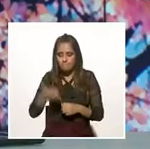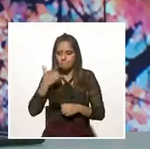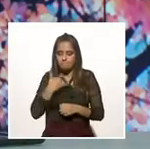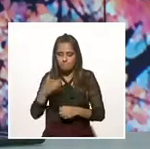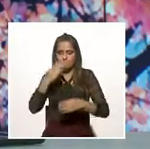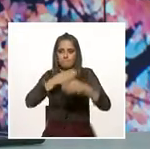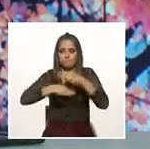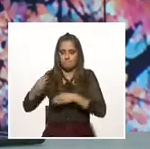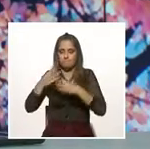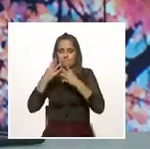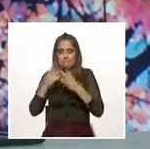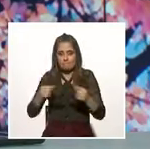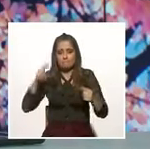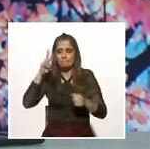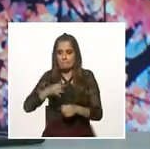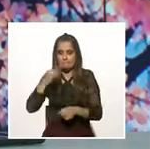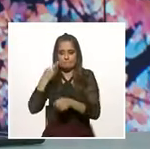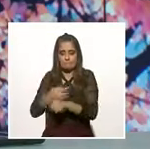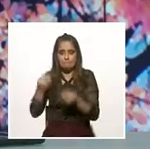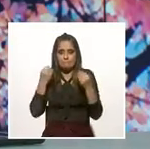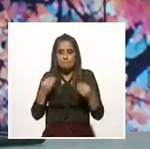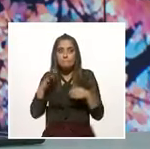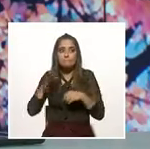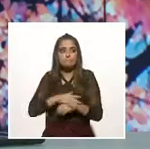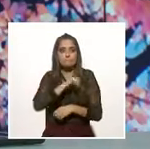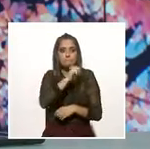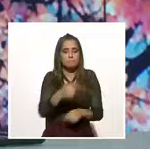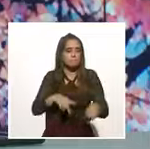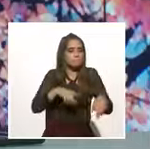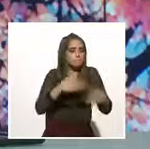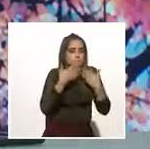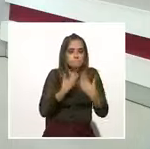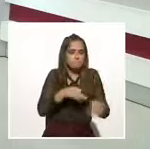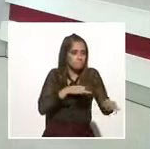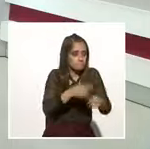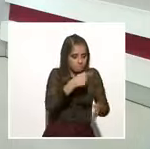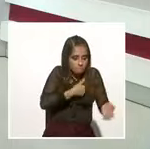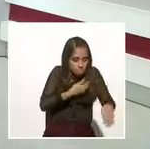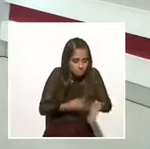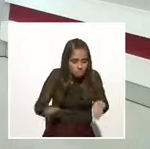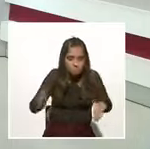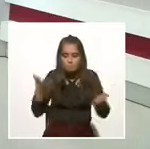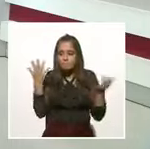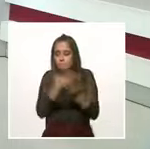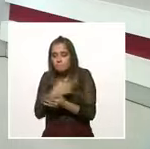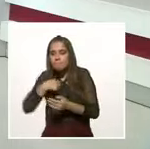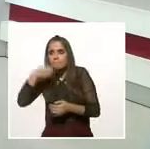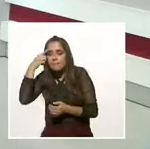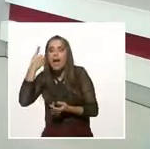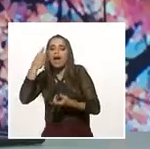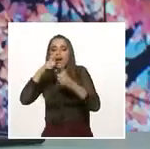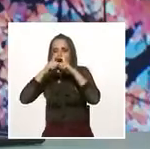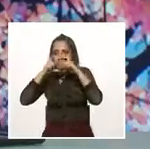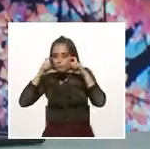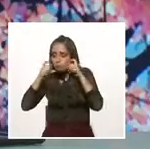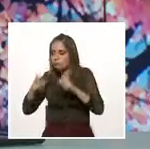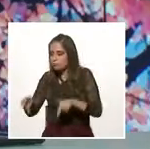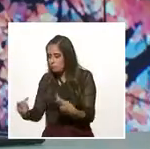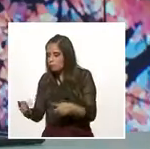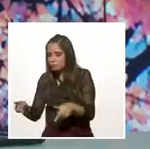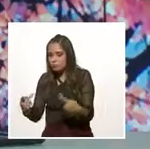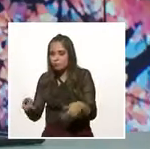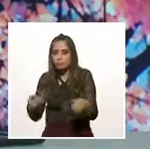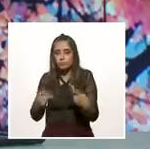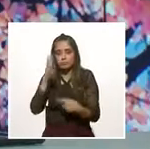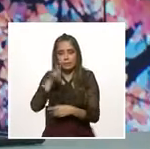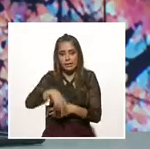pesar del desempleo por la pandemia, en vender algunas personas cubrebocas y caretas. Se repensaron, se reinventaron, no importando la profesión, ya que no ha